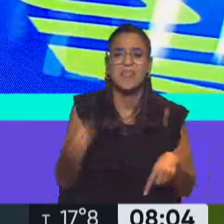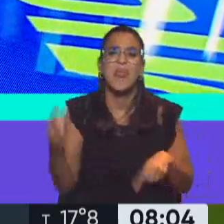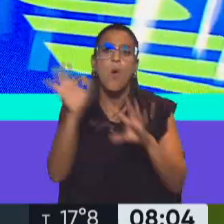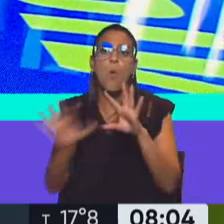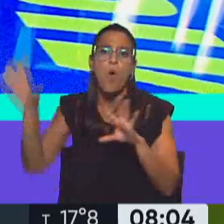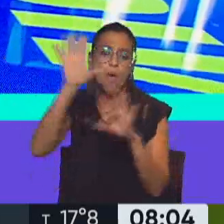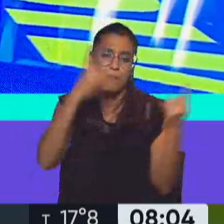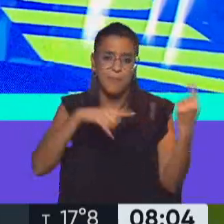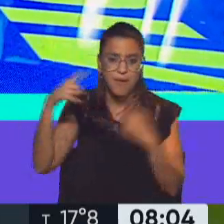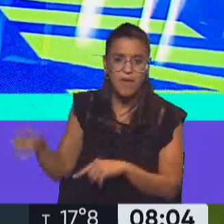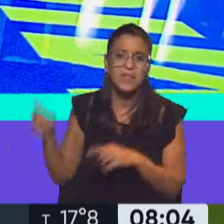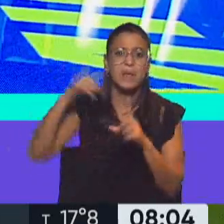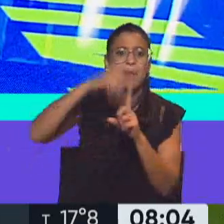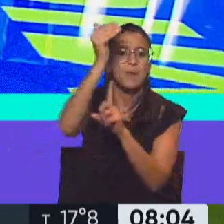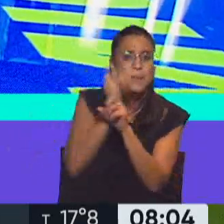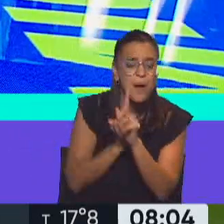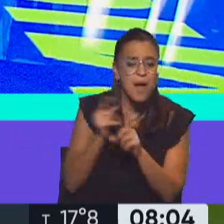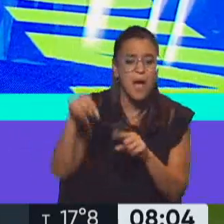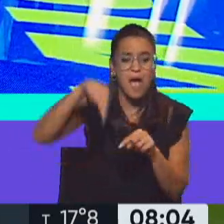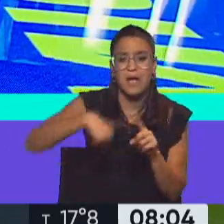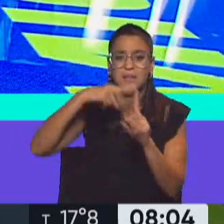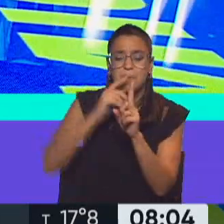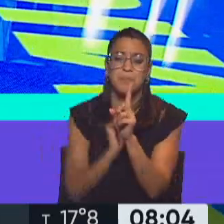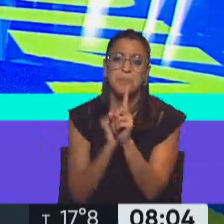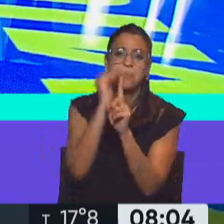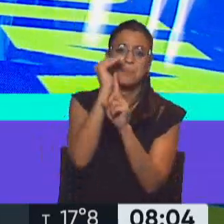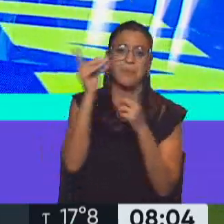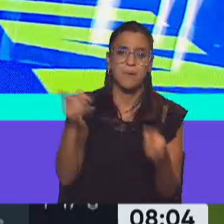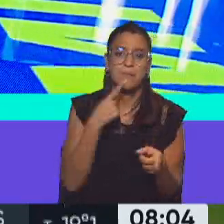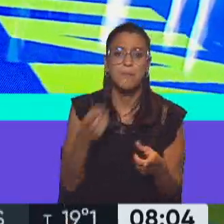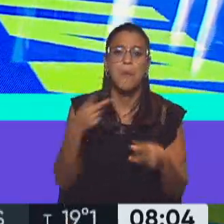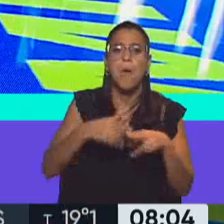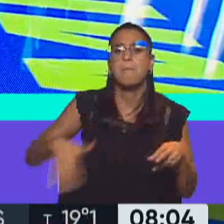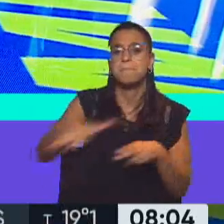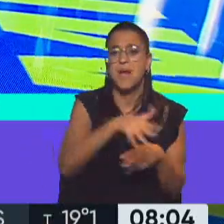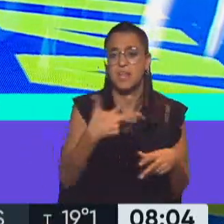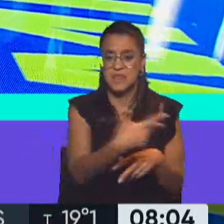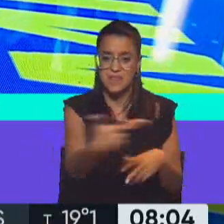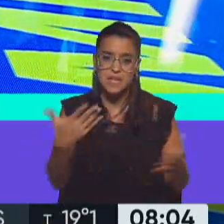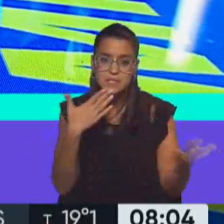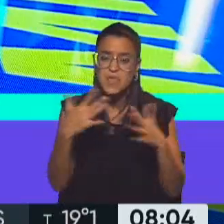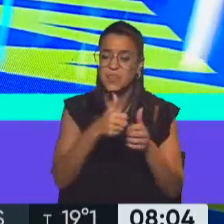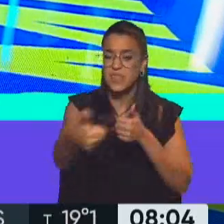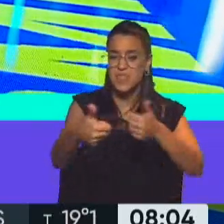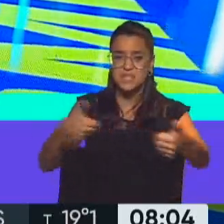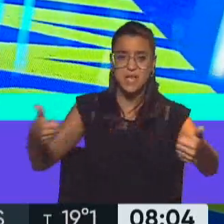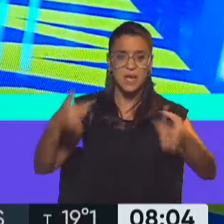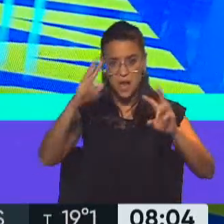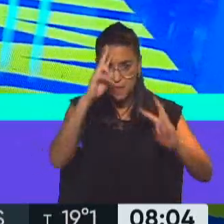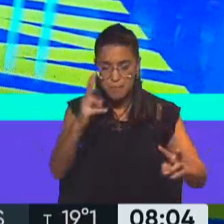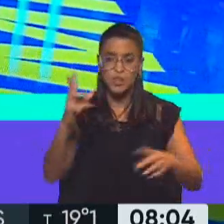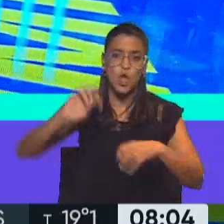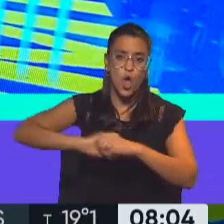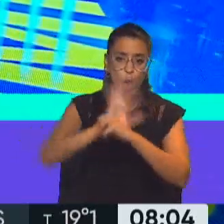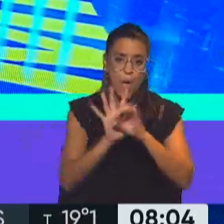tiene que ver con bajas temperaturas y acá con altas temperaturas. Podemos estar en un parque dialogando los tres, con distanciamiento, con respeto por el